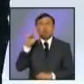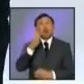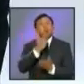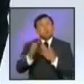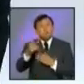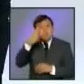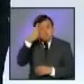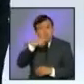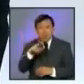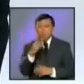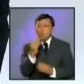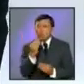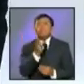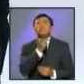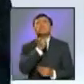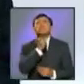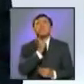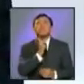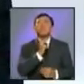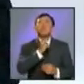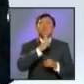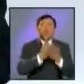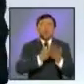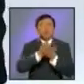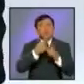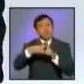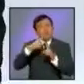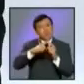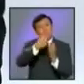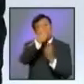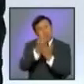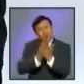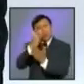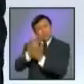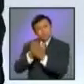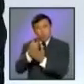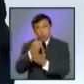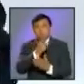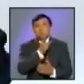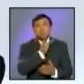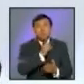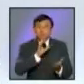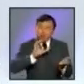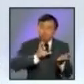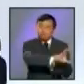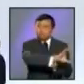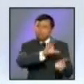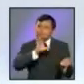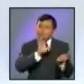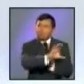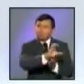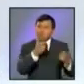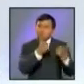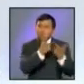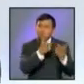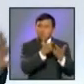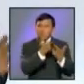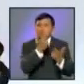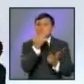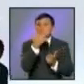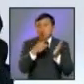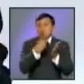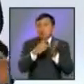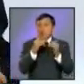Obrador los ataques que a Enrique Peña Nieto Pues válidos sí son muy